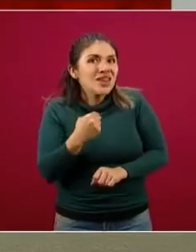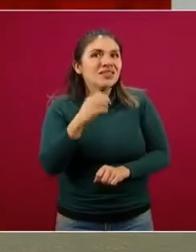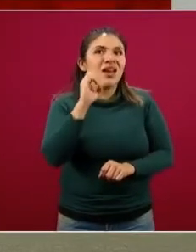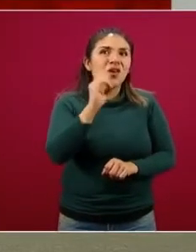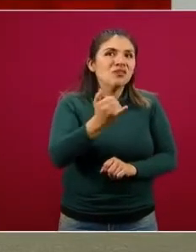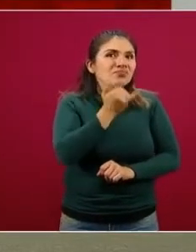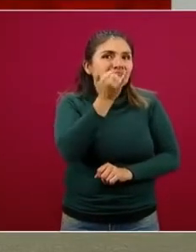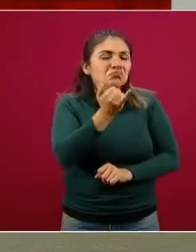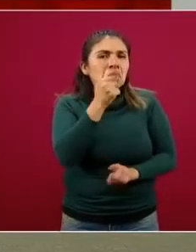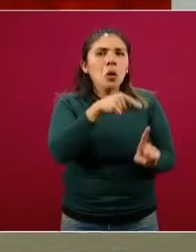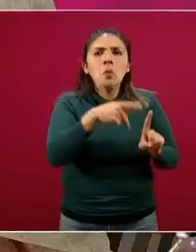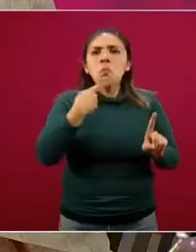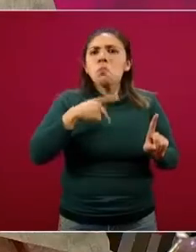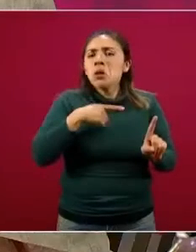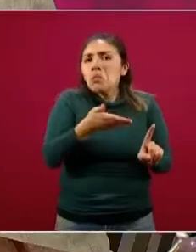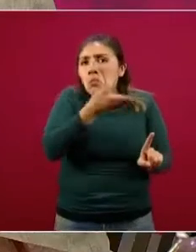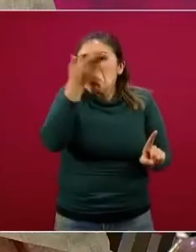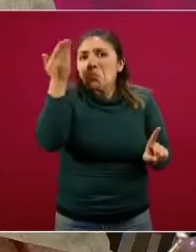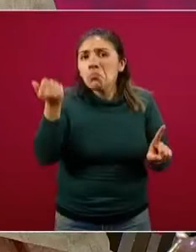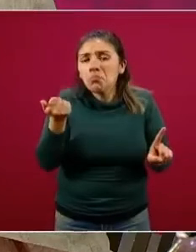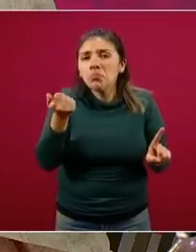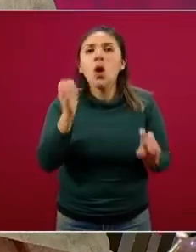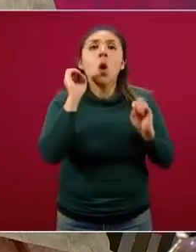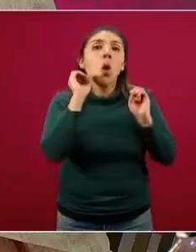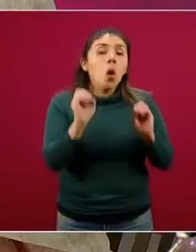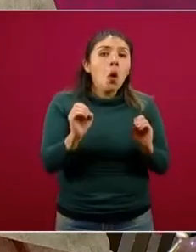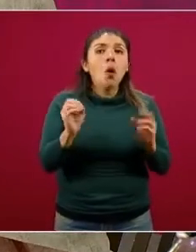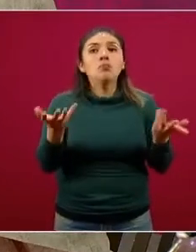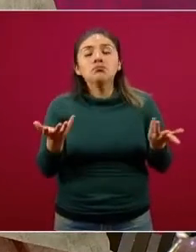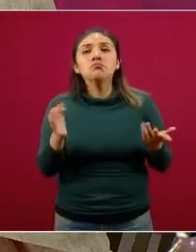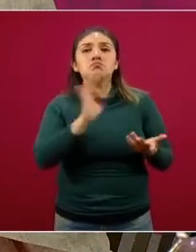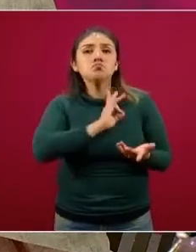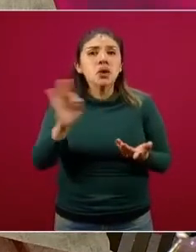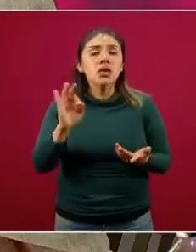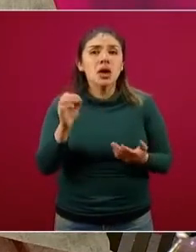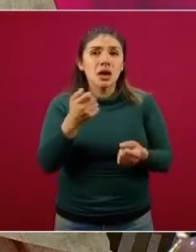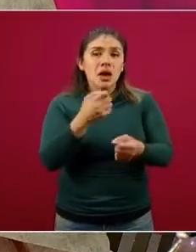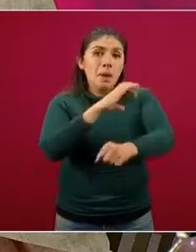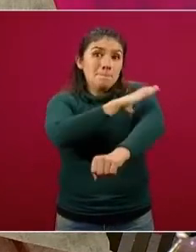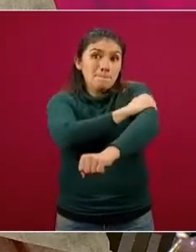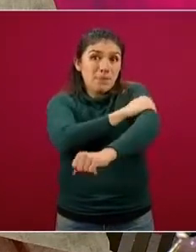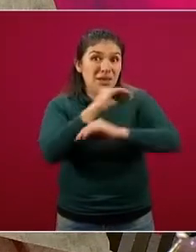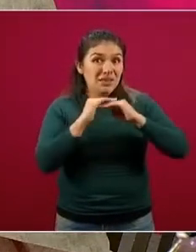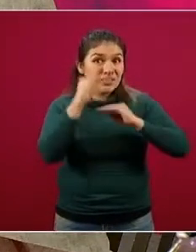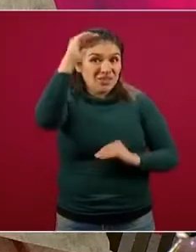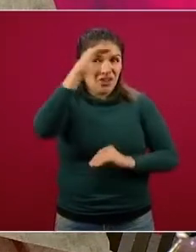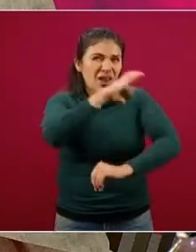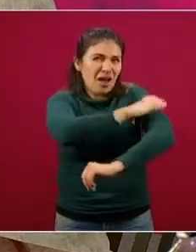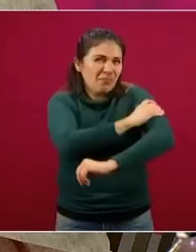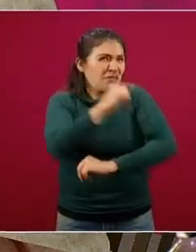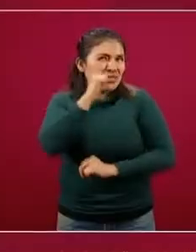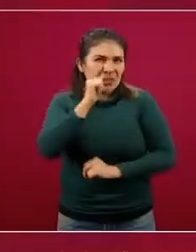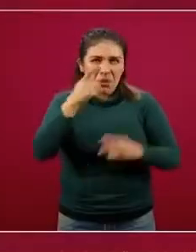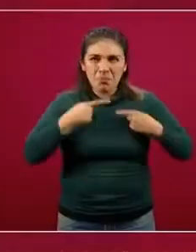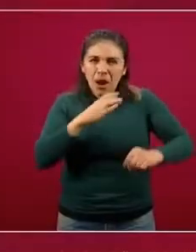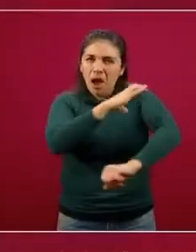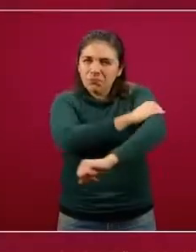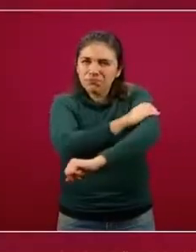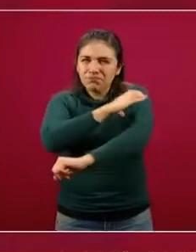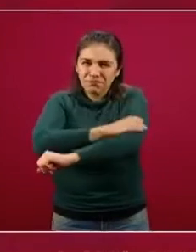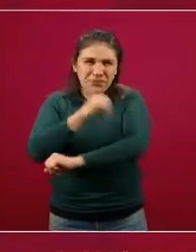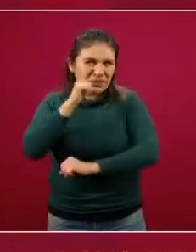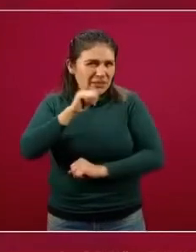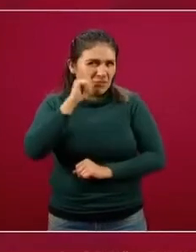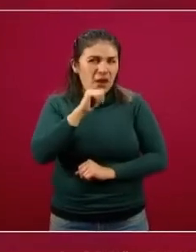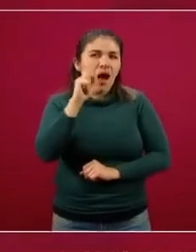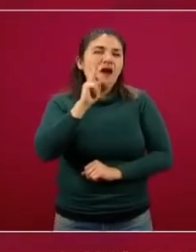diabético y la persona no lo sabía, o que al momento precisamente de tomar la presión, que son los signos vitales que se toman a los pacientes en todos los